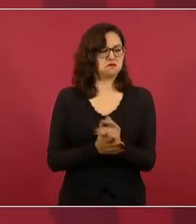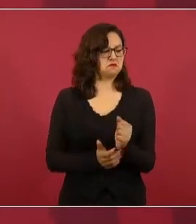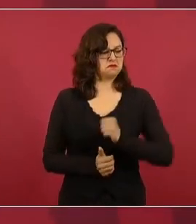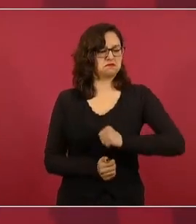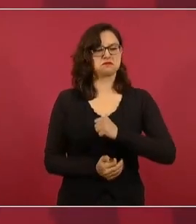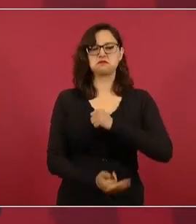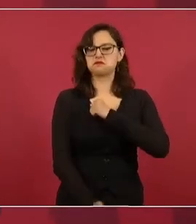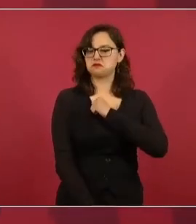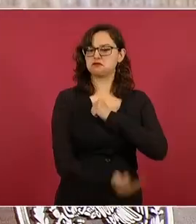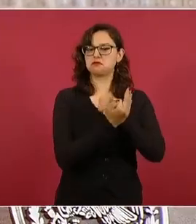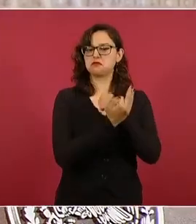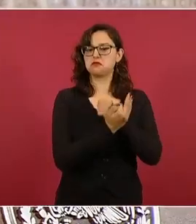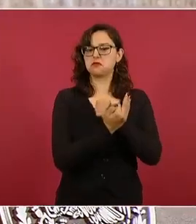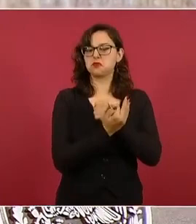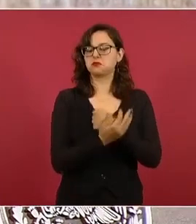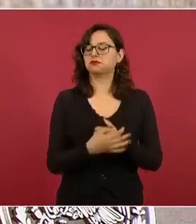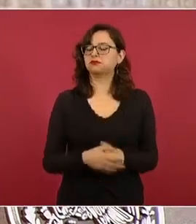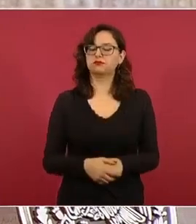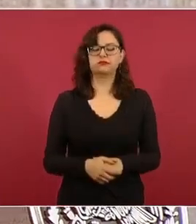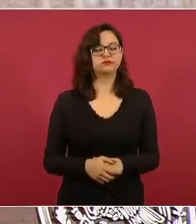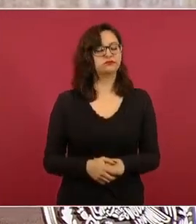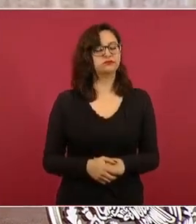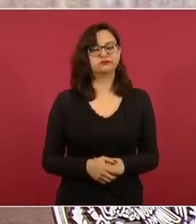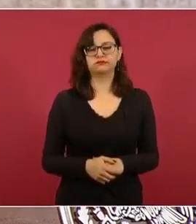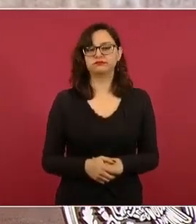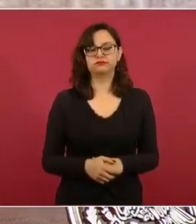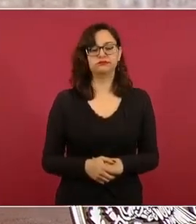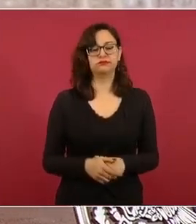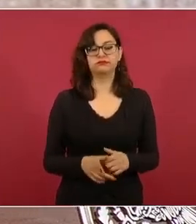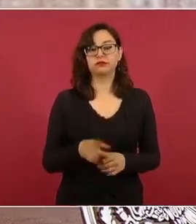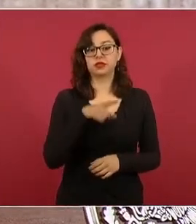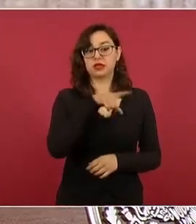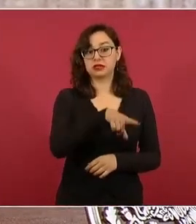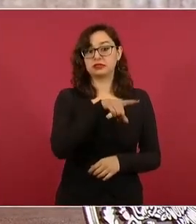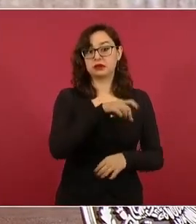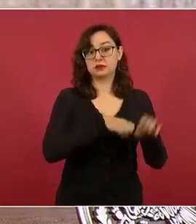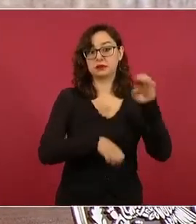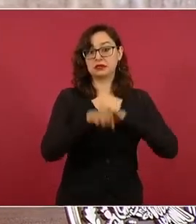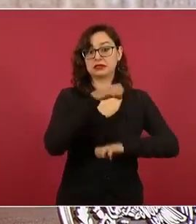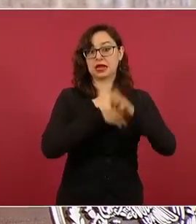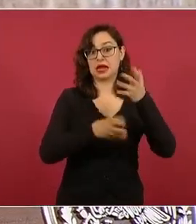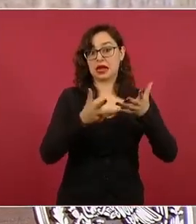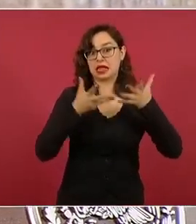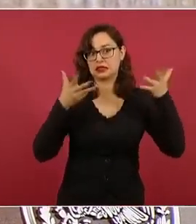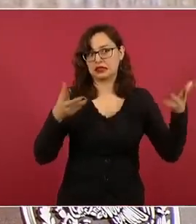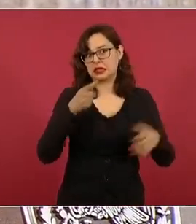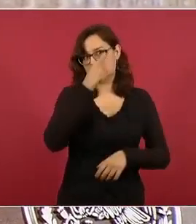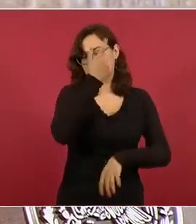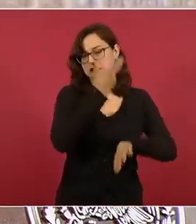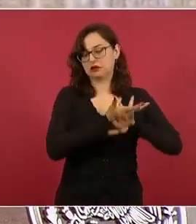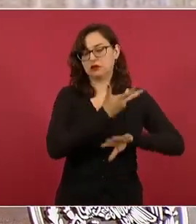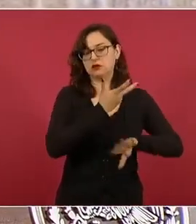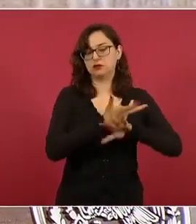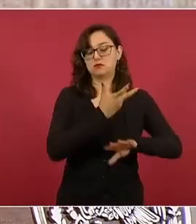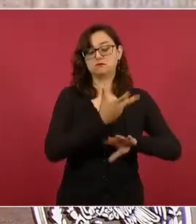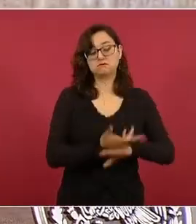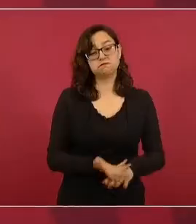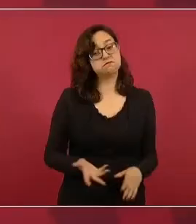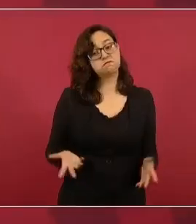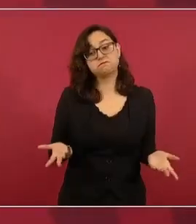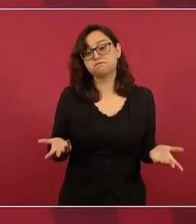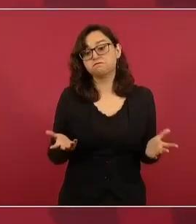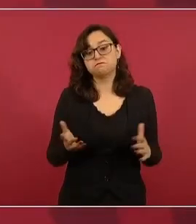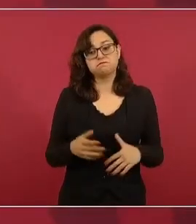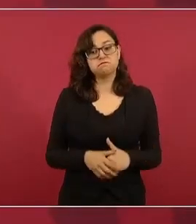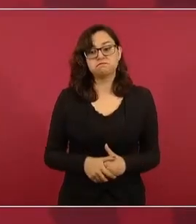llama Vulcan, es de las empresas constructoras más importantes de Estados Unidos, pero